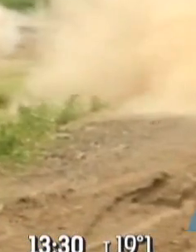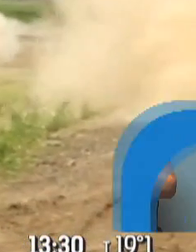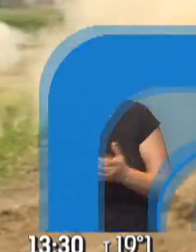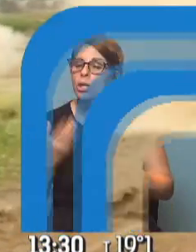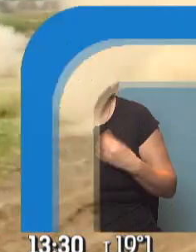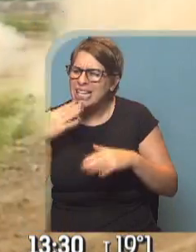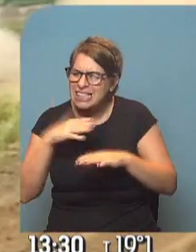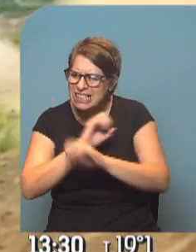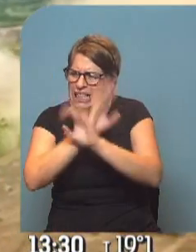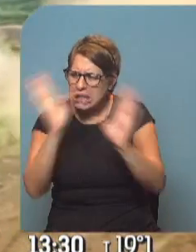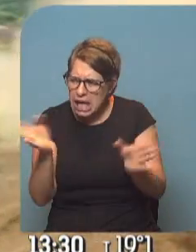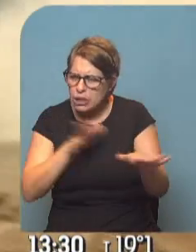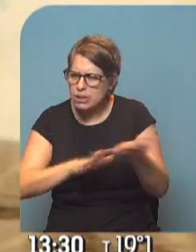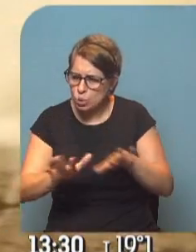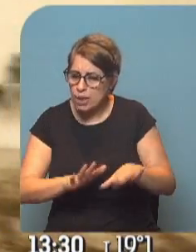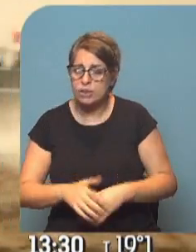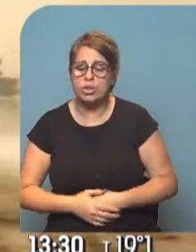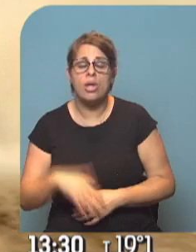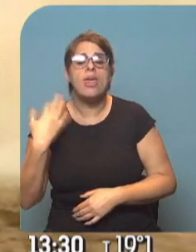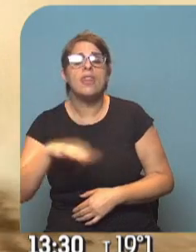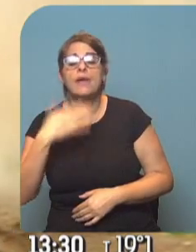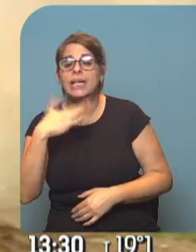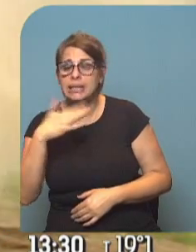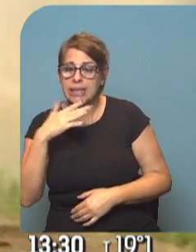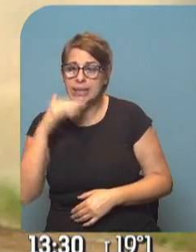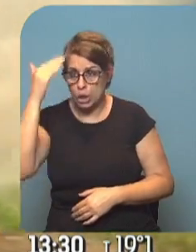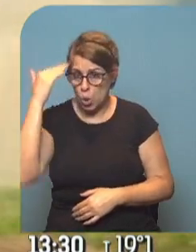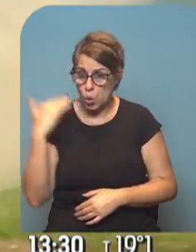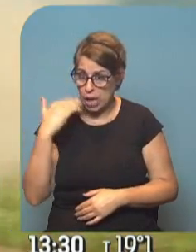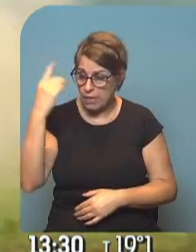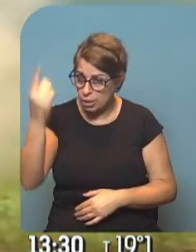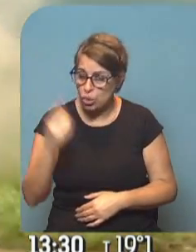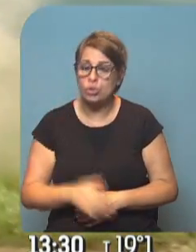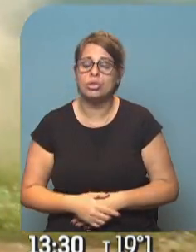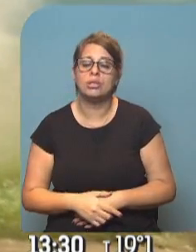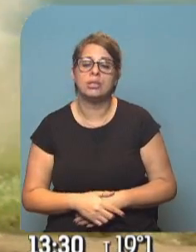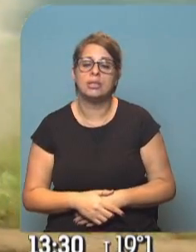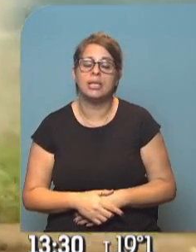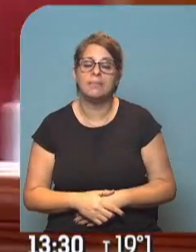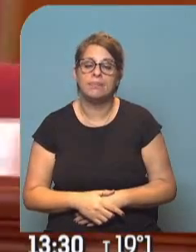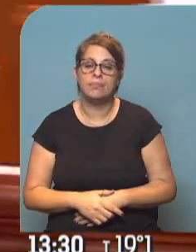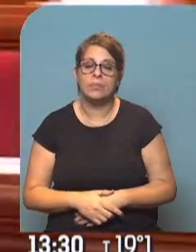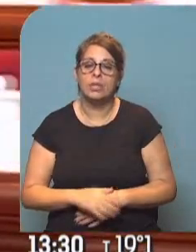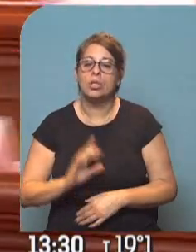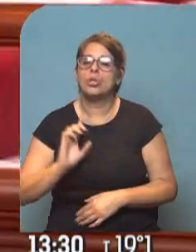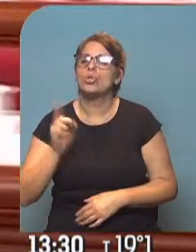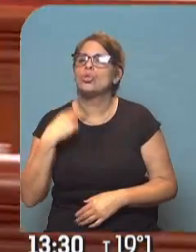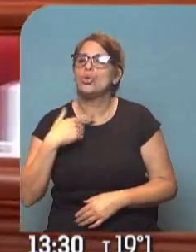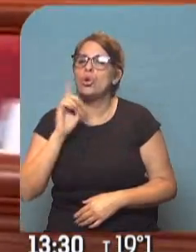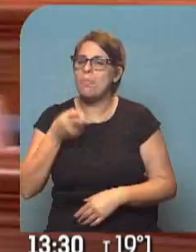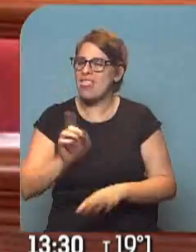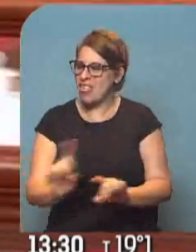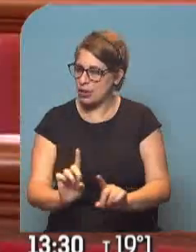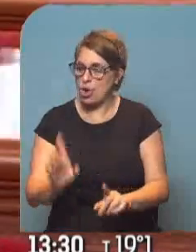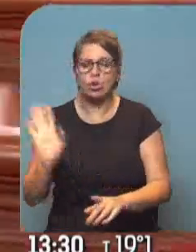para entender cabalmente la situación, hay que entender que Corea del Norte no actúa de manera completamente autónoma. Todos